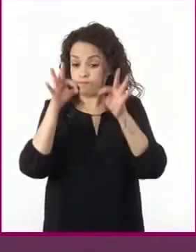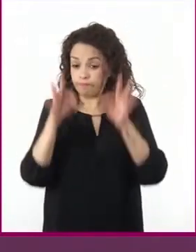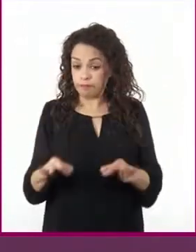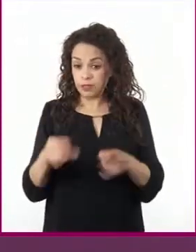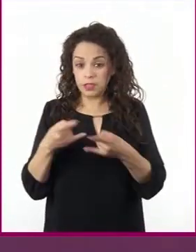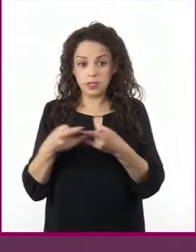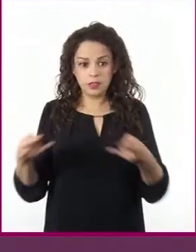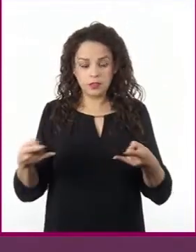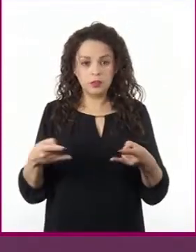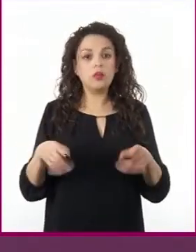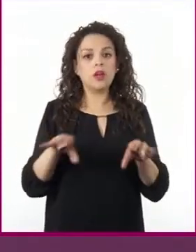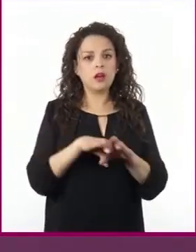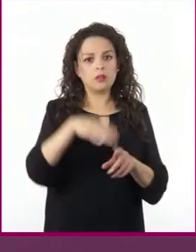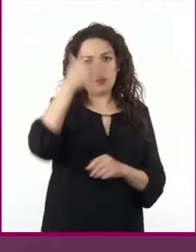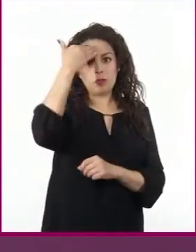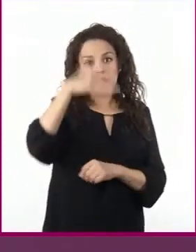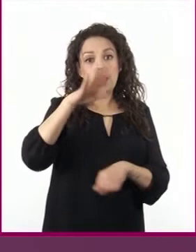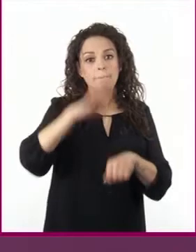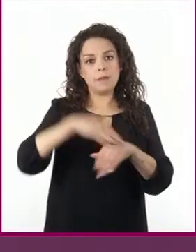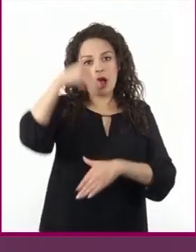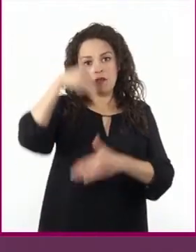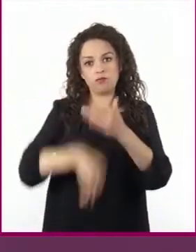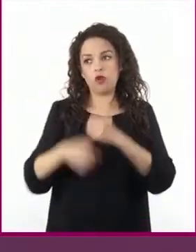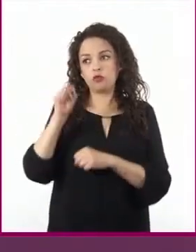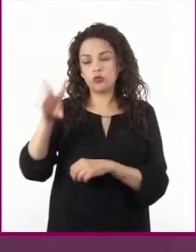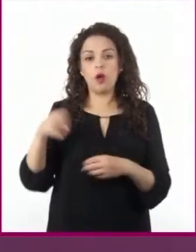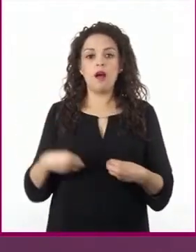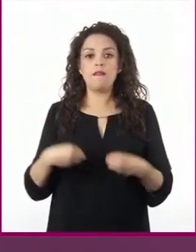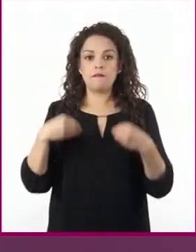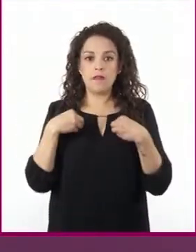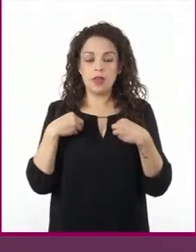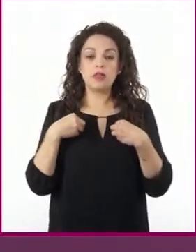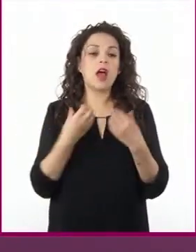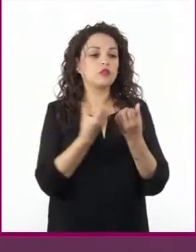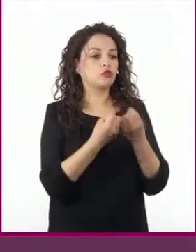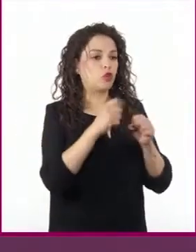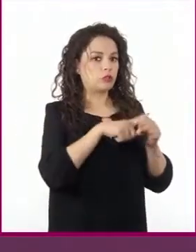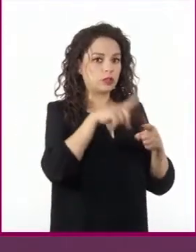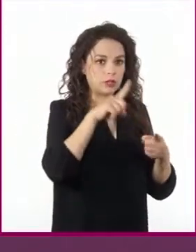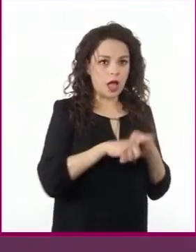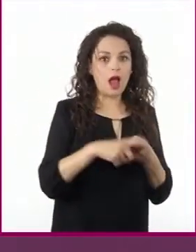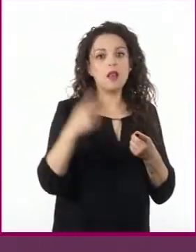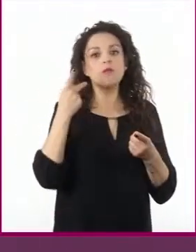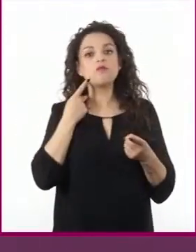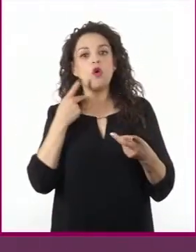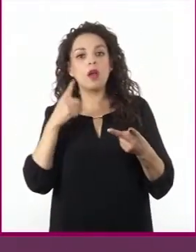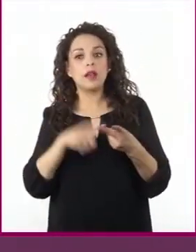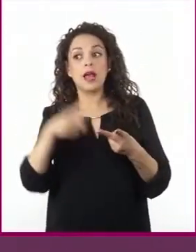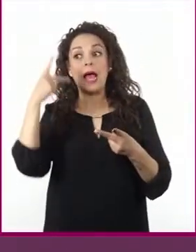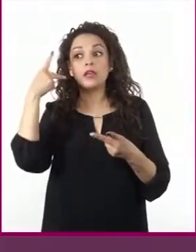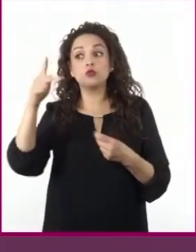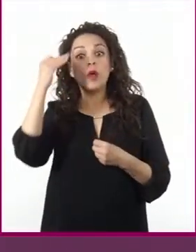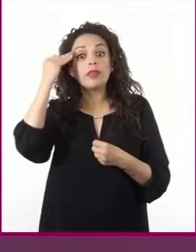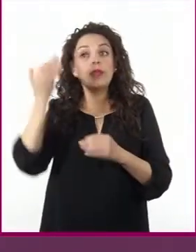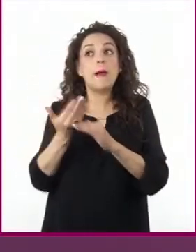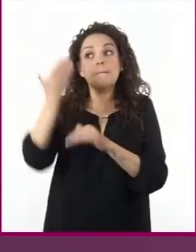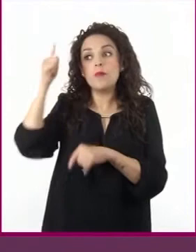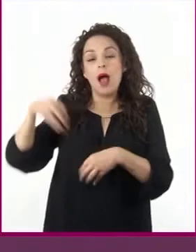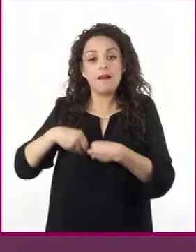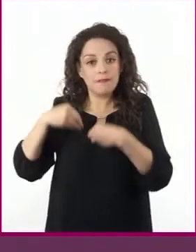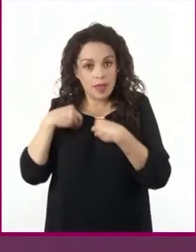lo sabremos cuando conozcamos más sobre su vida, de la realidad social y la política de su época y lo